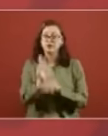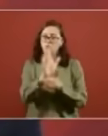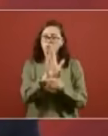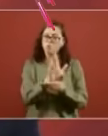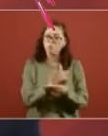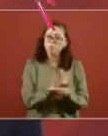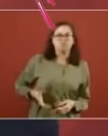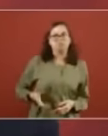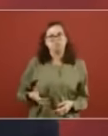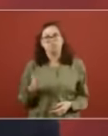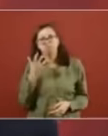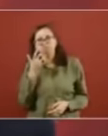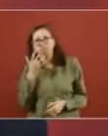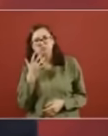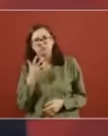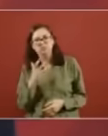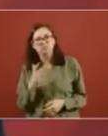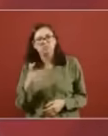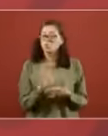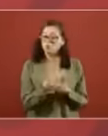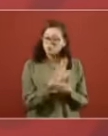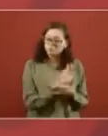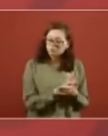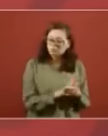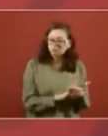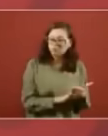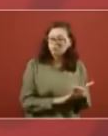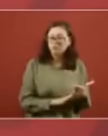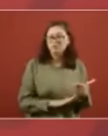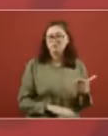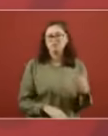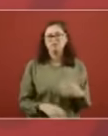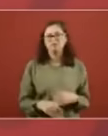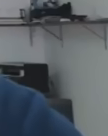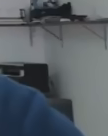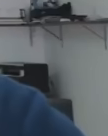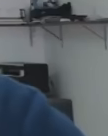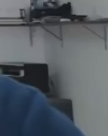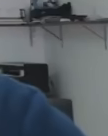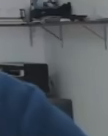es arrogancia, no es mentalidad colonizadora.